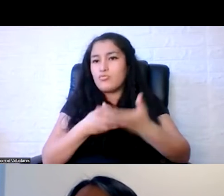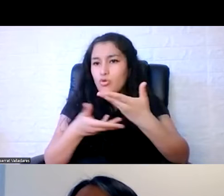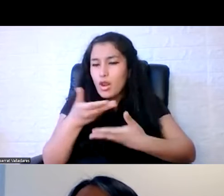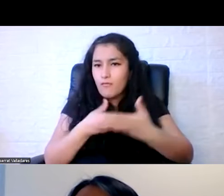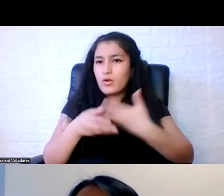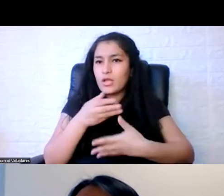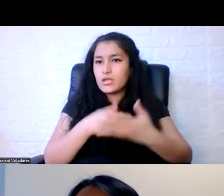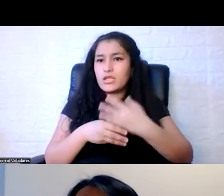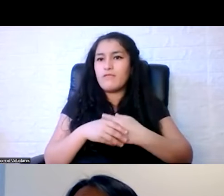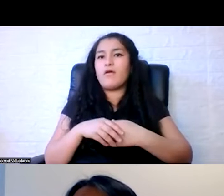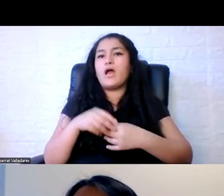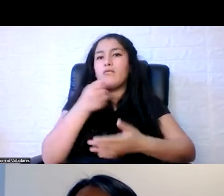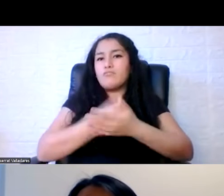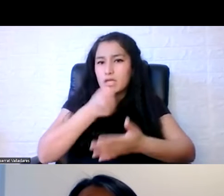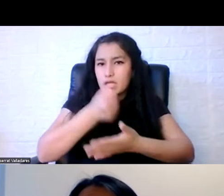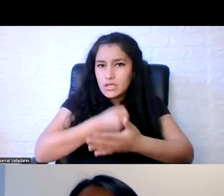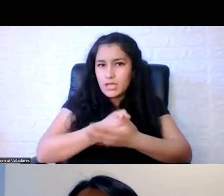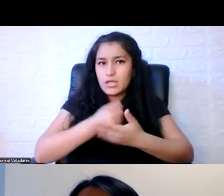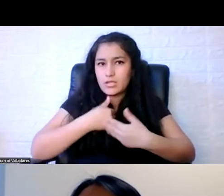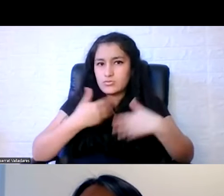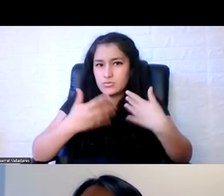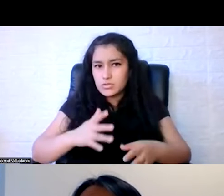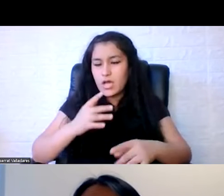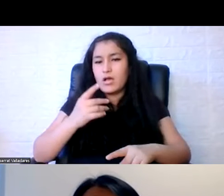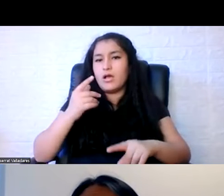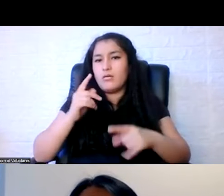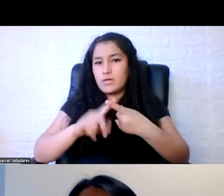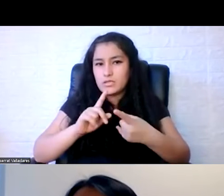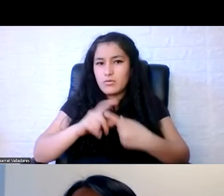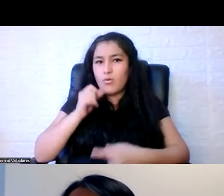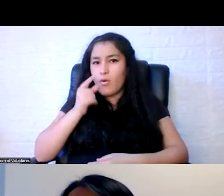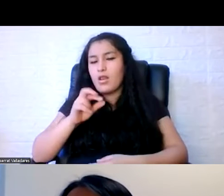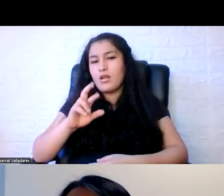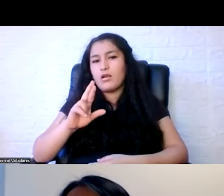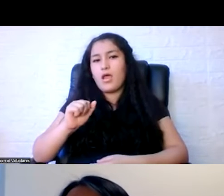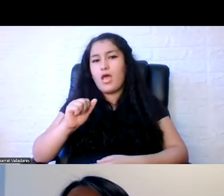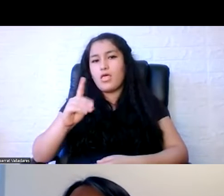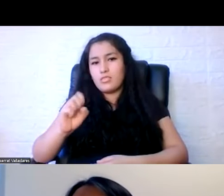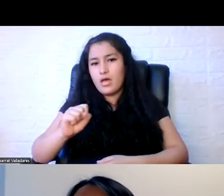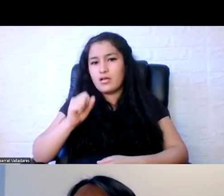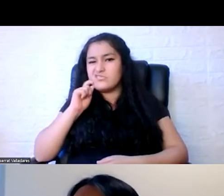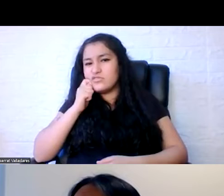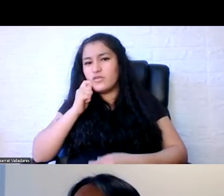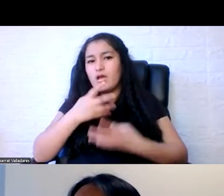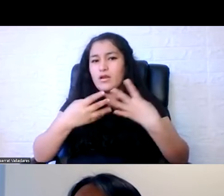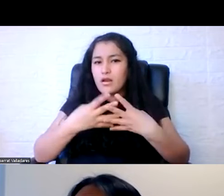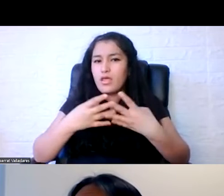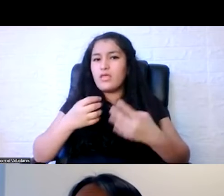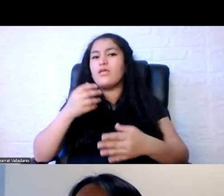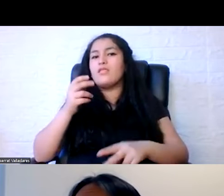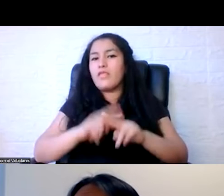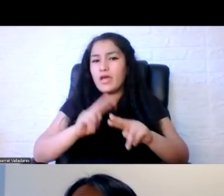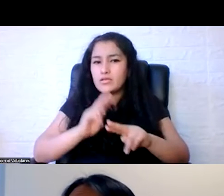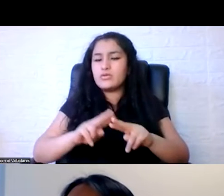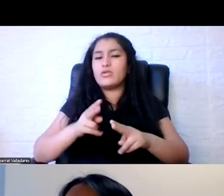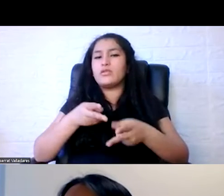desarrollo en el contexto de la investigación en la que participo, que es la RADA, la Red de Acción por los Derechos Ambientales. Es una organización comunitaria que